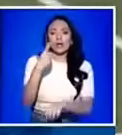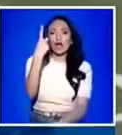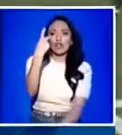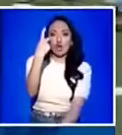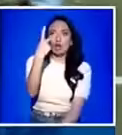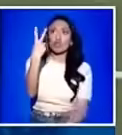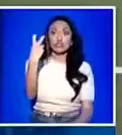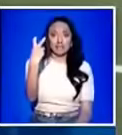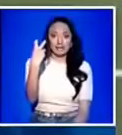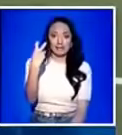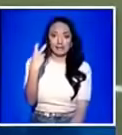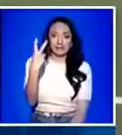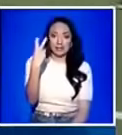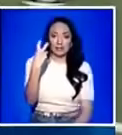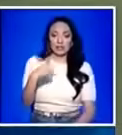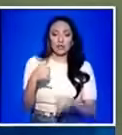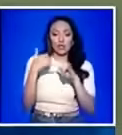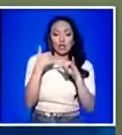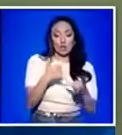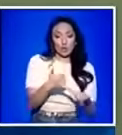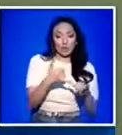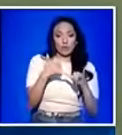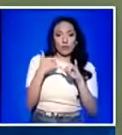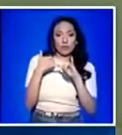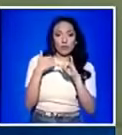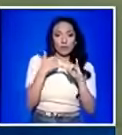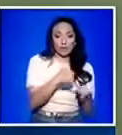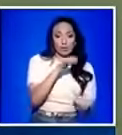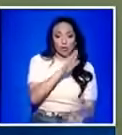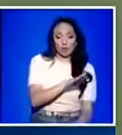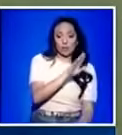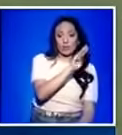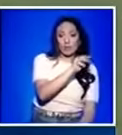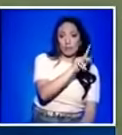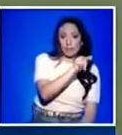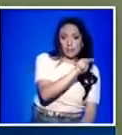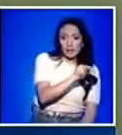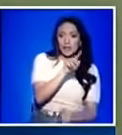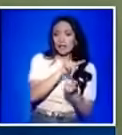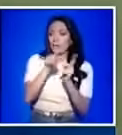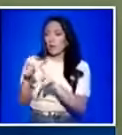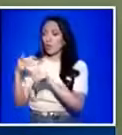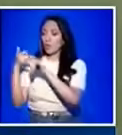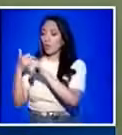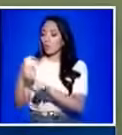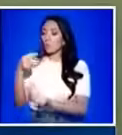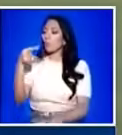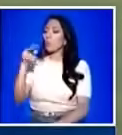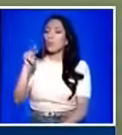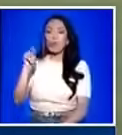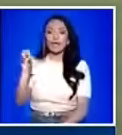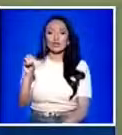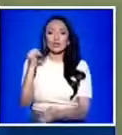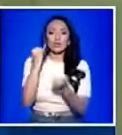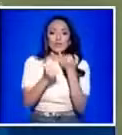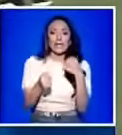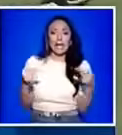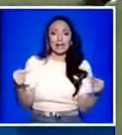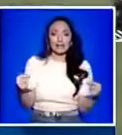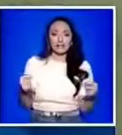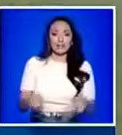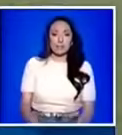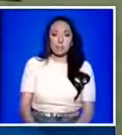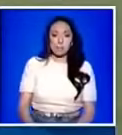día, el Club Deportivo Básico Barrial Milan con el Club Deportivo Básico Barrial Guano. Muy bien, qué bien, qué bien. Vamos a hacer